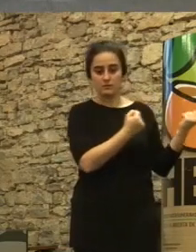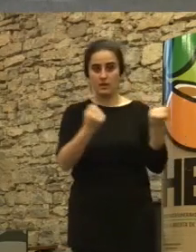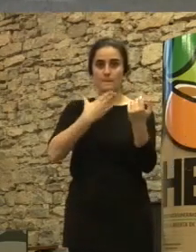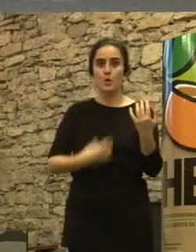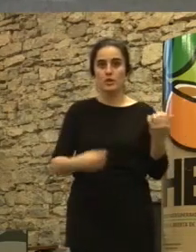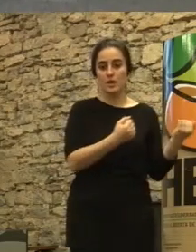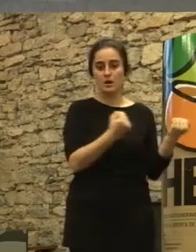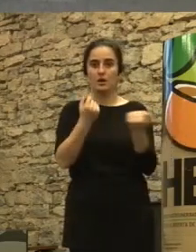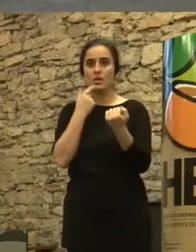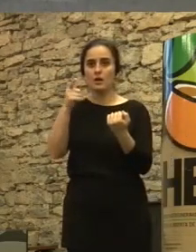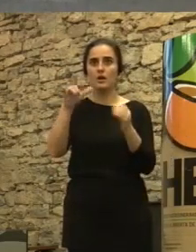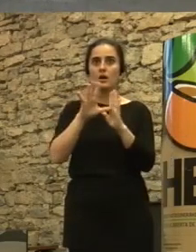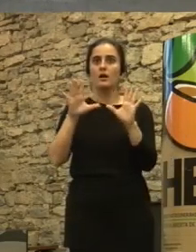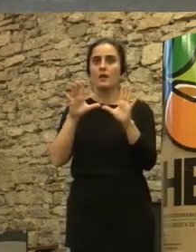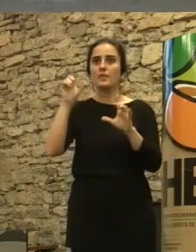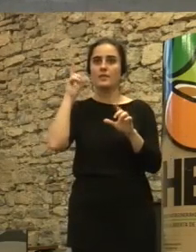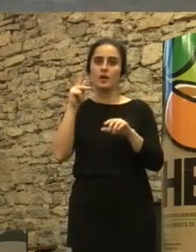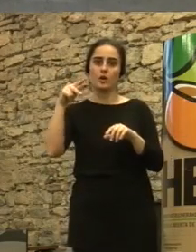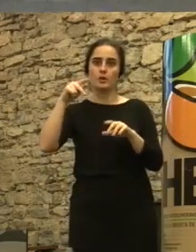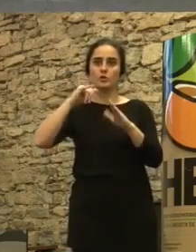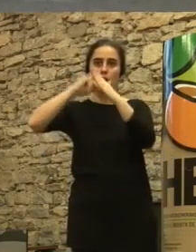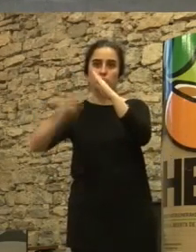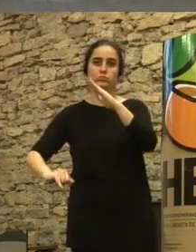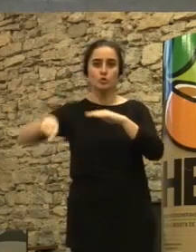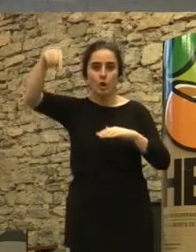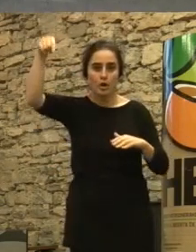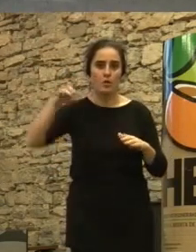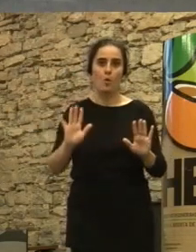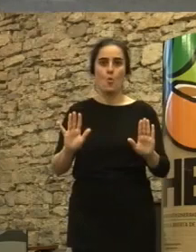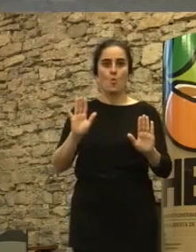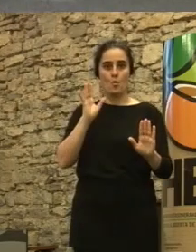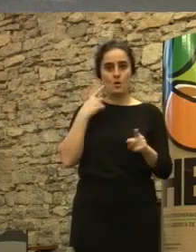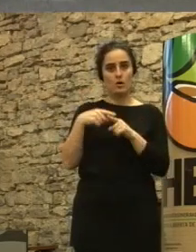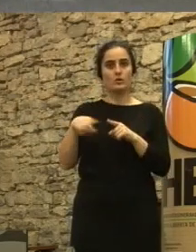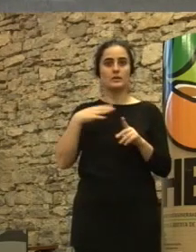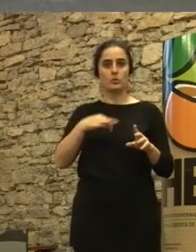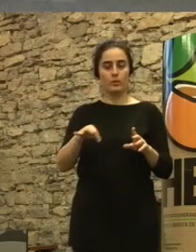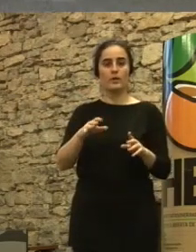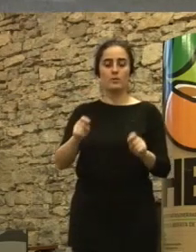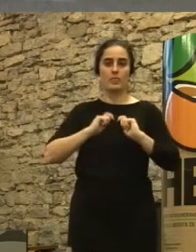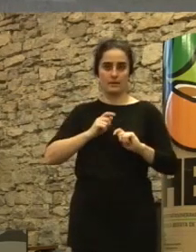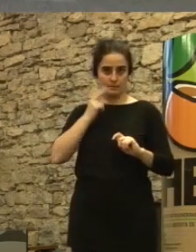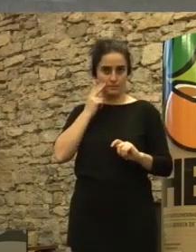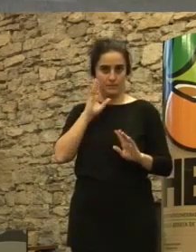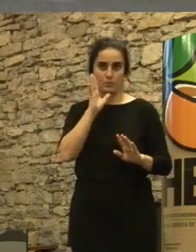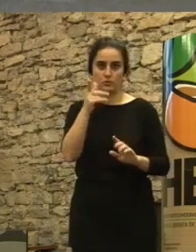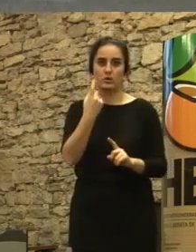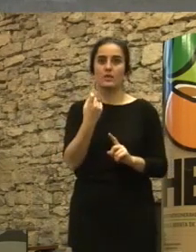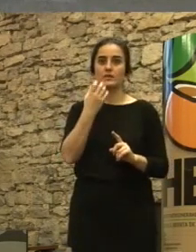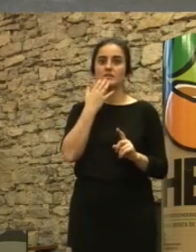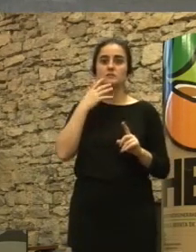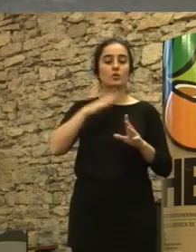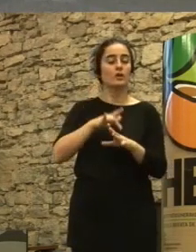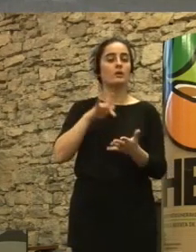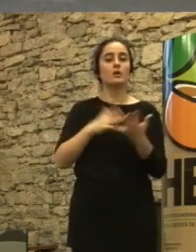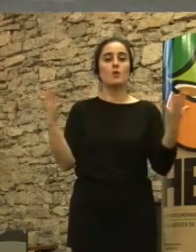ven allí, oye, hay un tornado 10 kilómetros más para adelante. O sea, eran cosas que realmente ponían en peligro, ¿no? Entonces, este tipo de alertas y de emergencia, emergencias sanitarias y tal, lo que hay que hacer es bastante